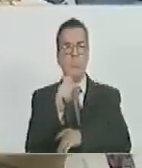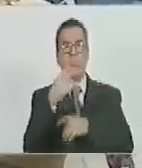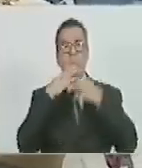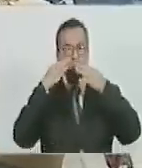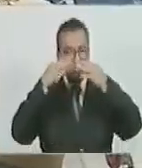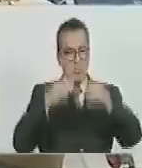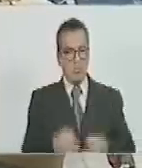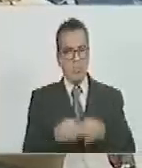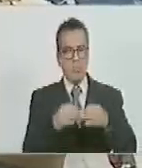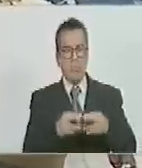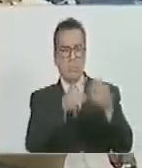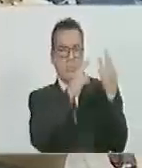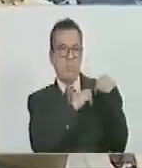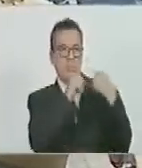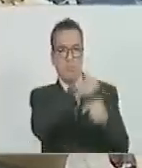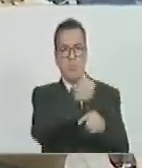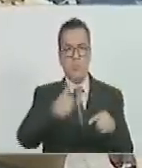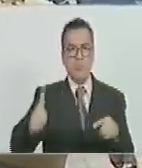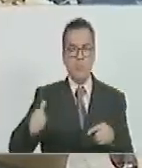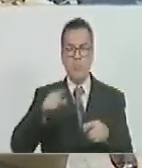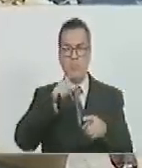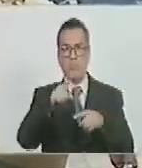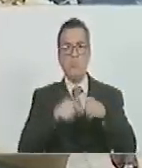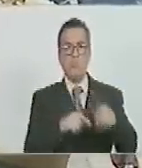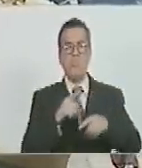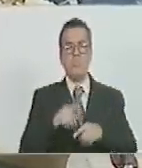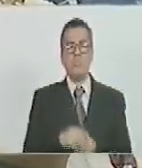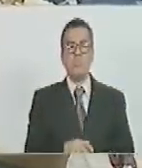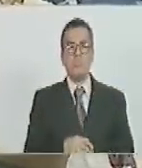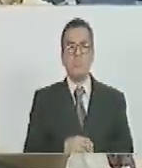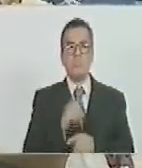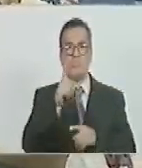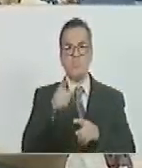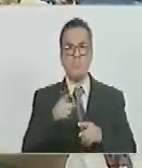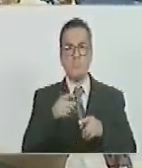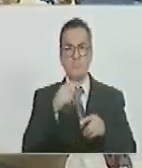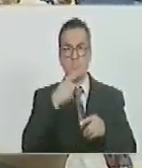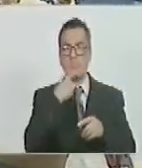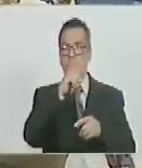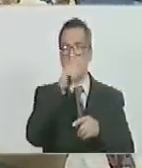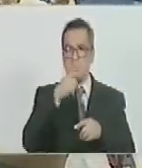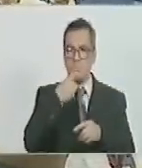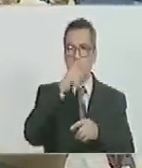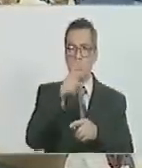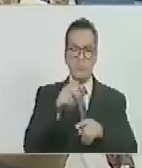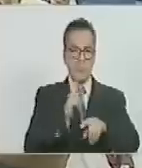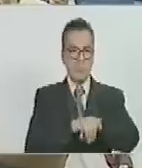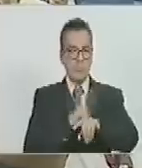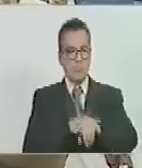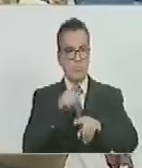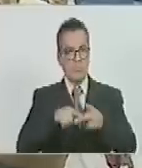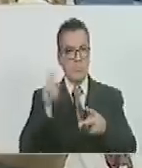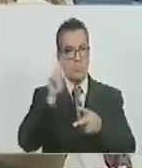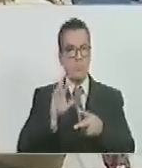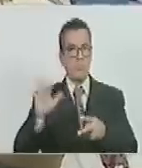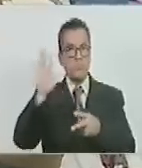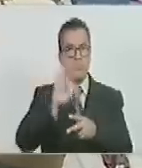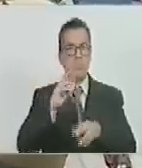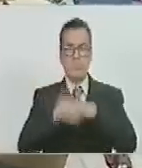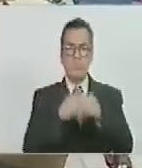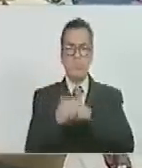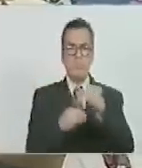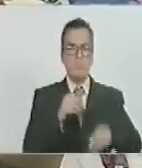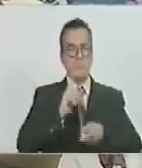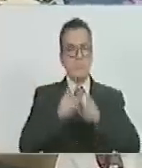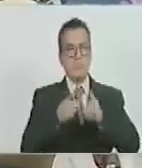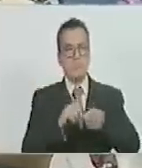reales y representantes de cada uno de los demandantes, así como la incertidumbre relacionada con la situación actual en Venezuela, creada por una